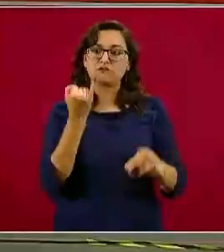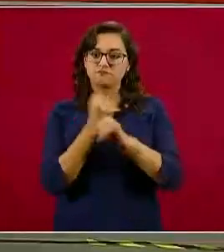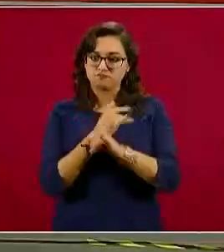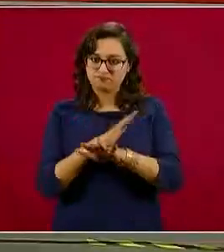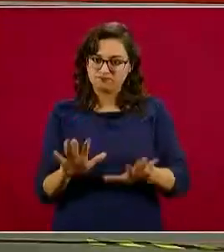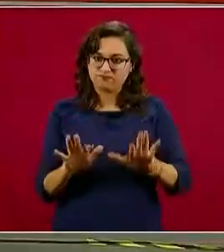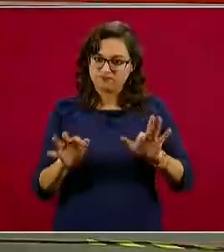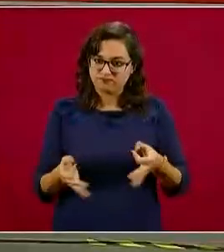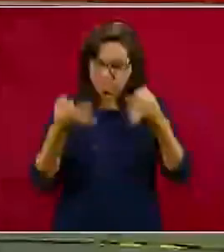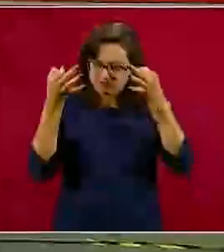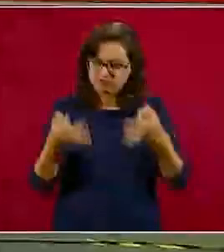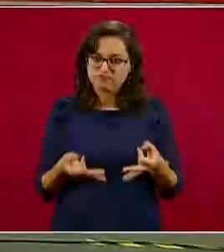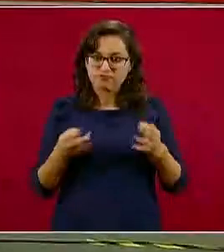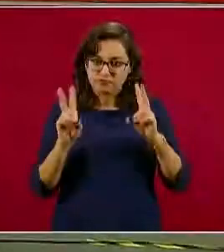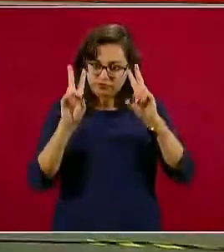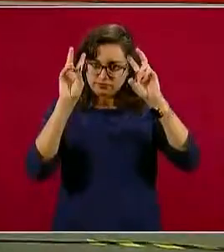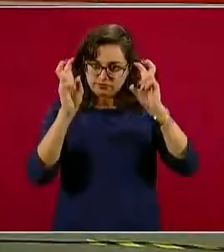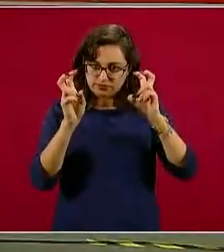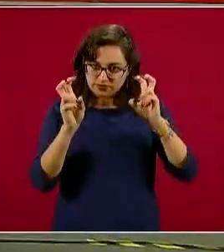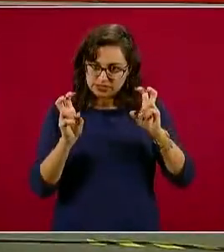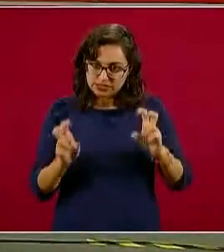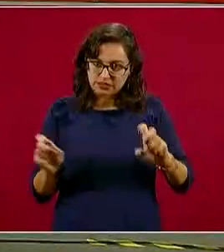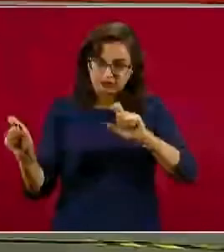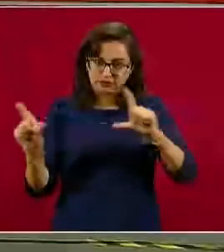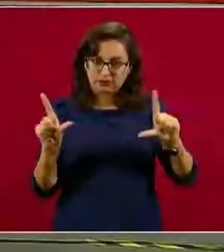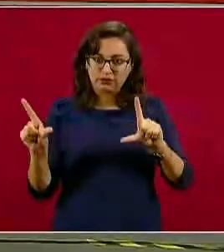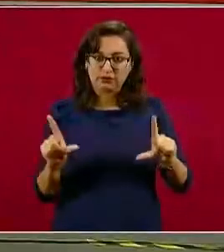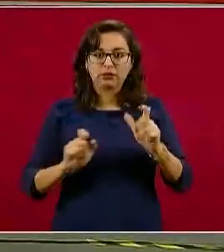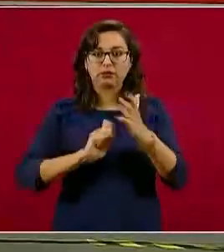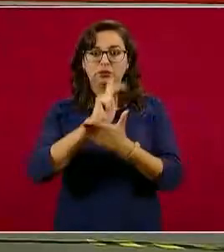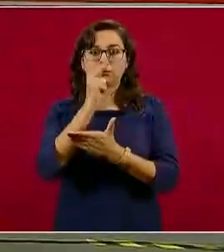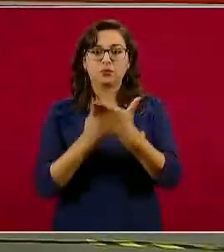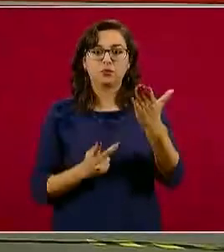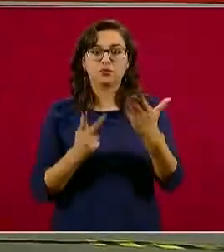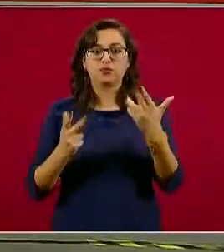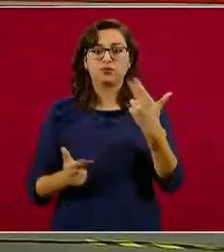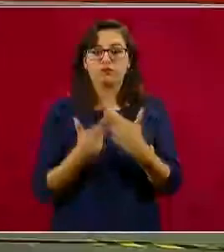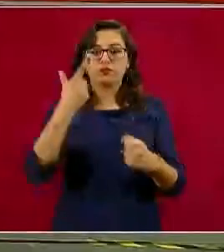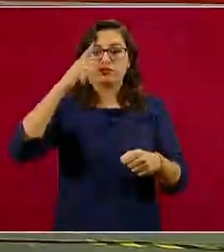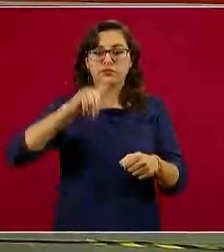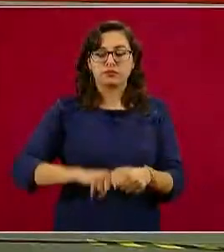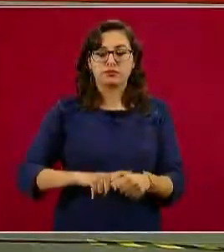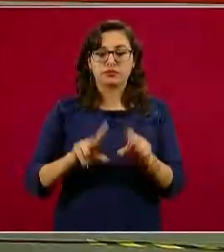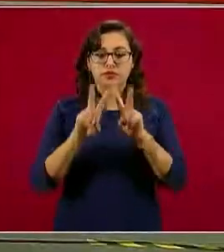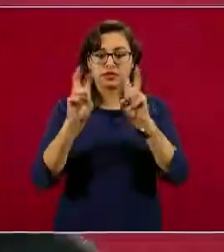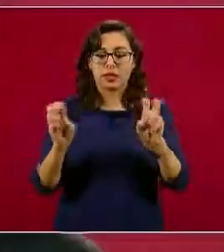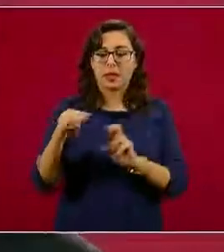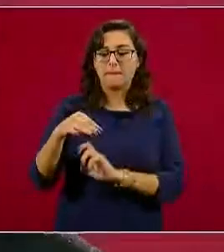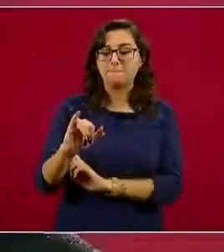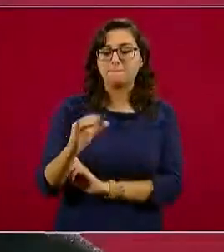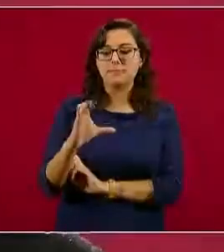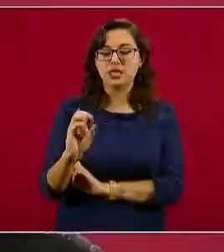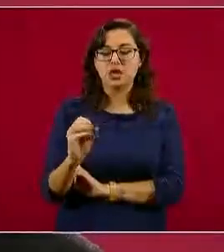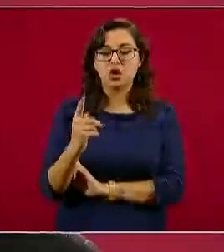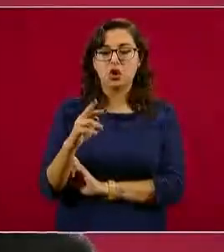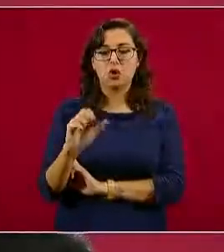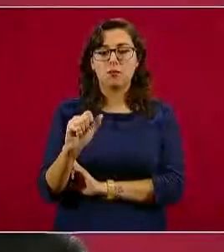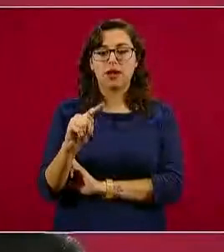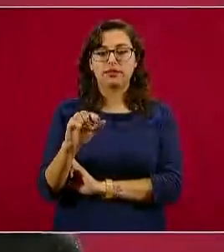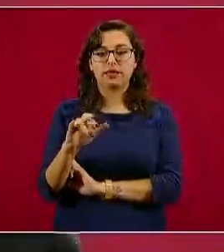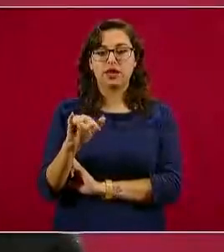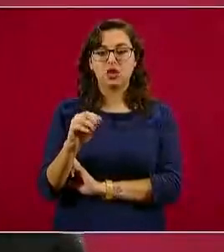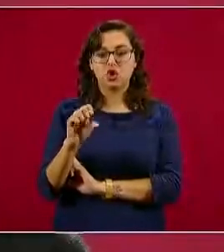como hacemos con los distintos temas, sobre el Programa Nacional de Control de las Micobacteriosis, que incluye la prevención y el control de